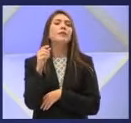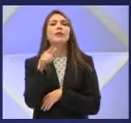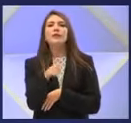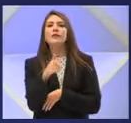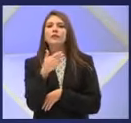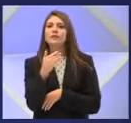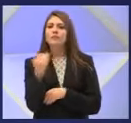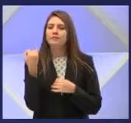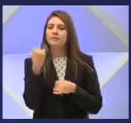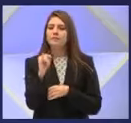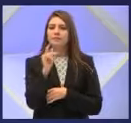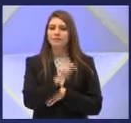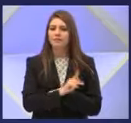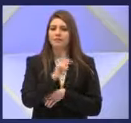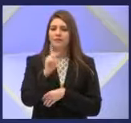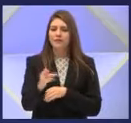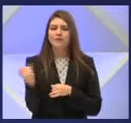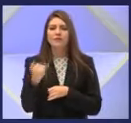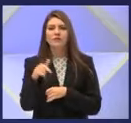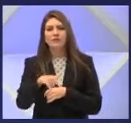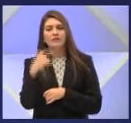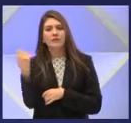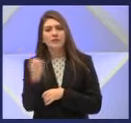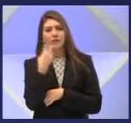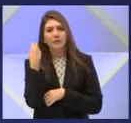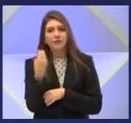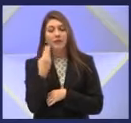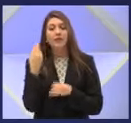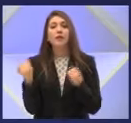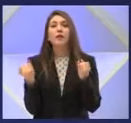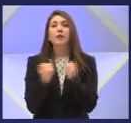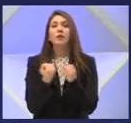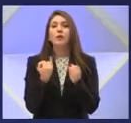con este evento y también es una gran coincidencia